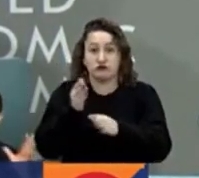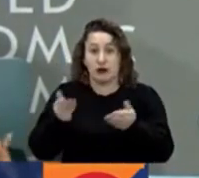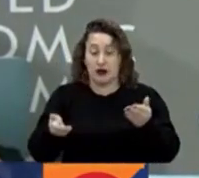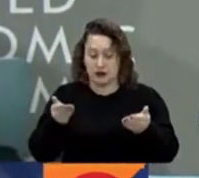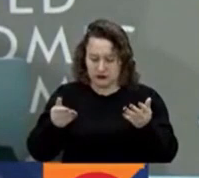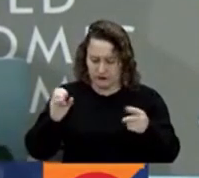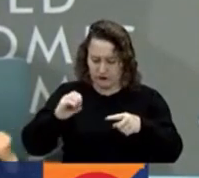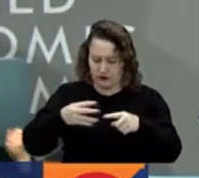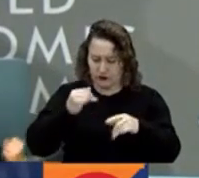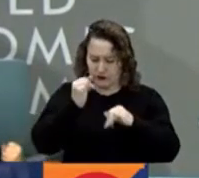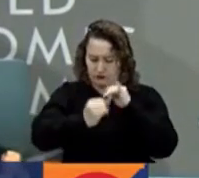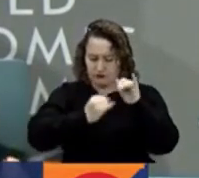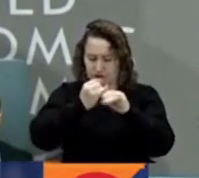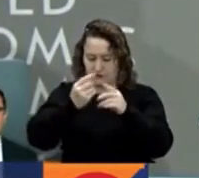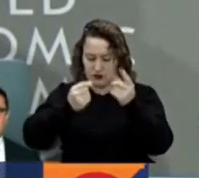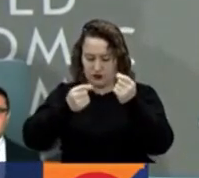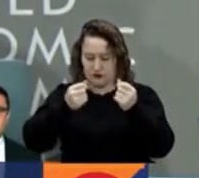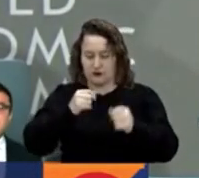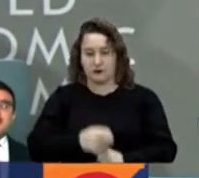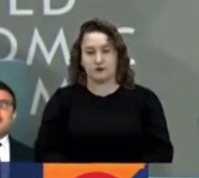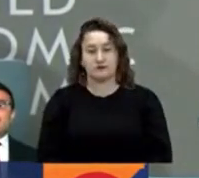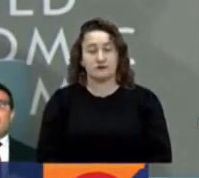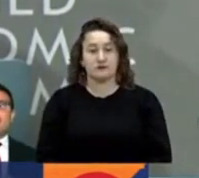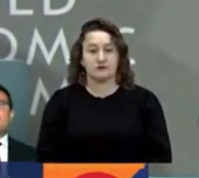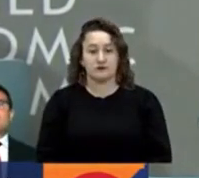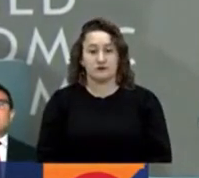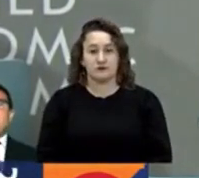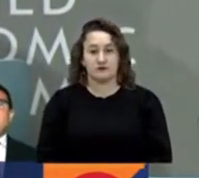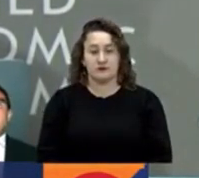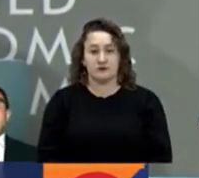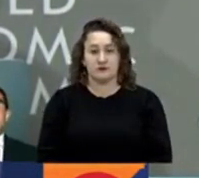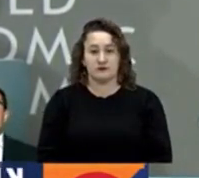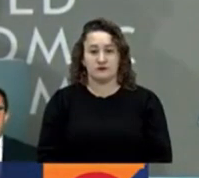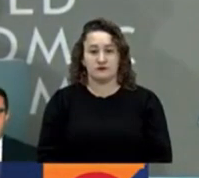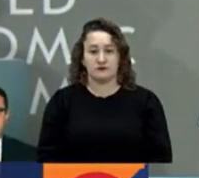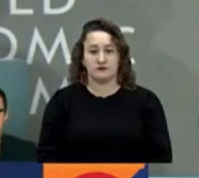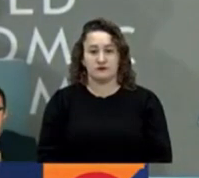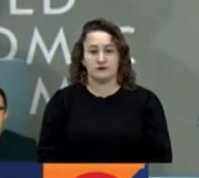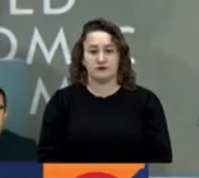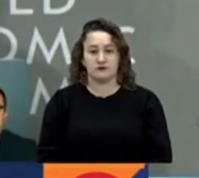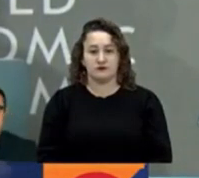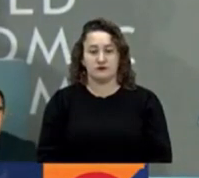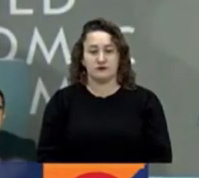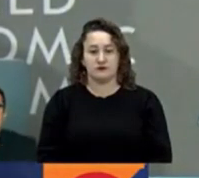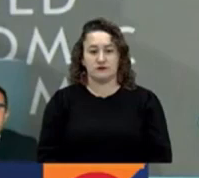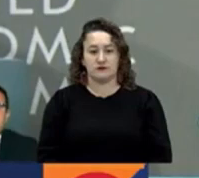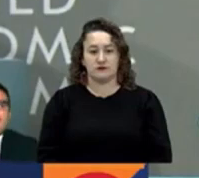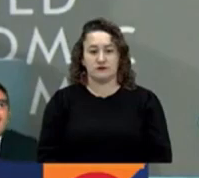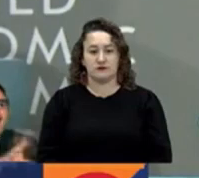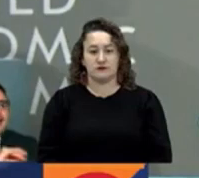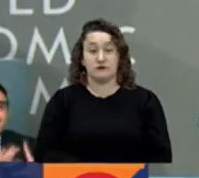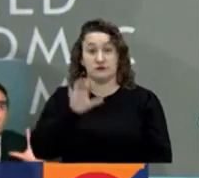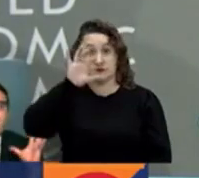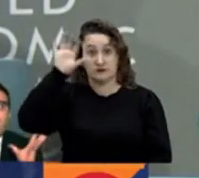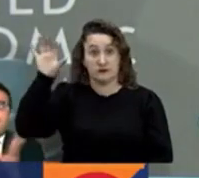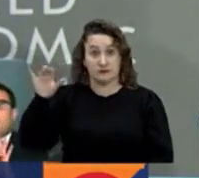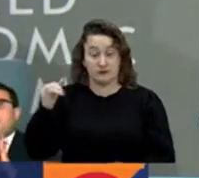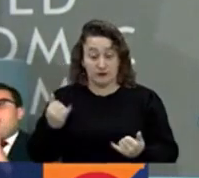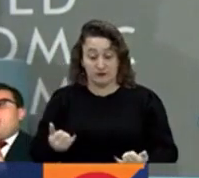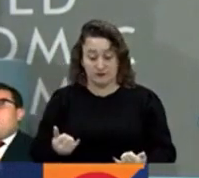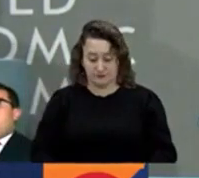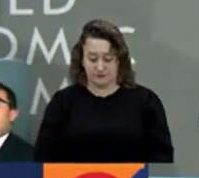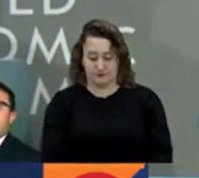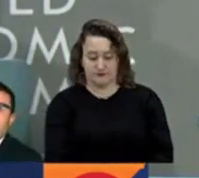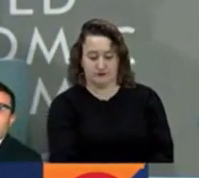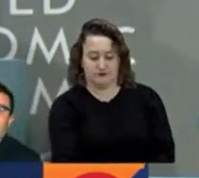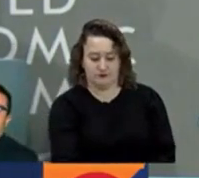Foro Internacional Económico. Colectivo aferrados al mercado. Los países hoy